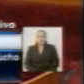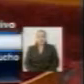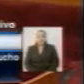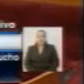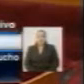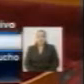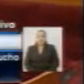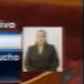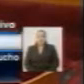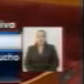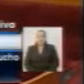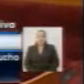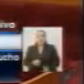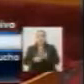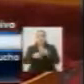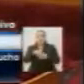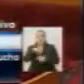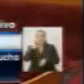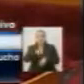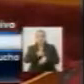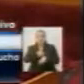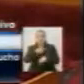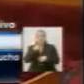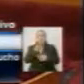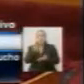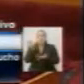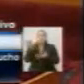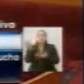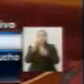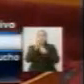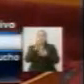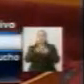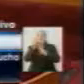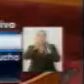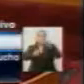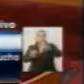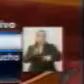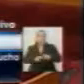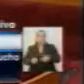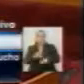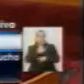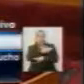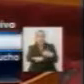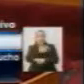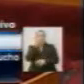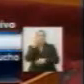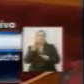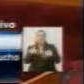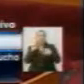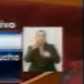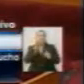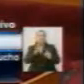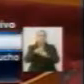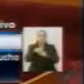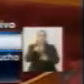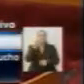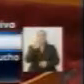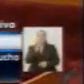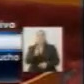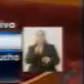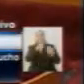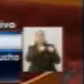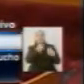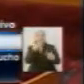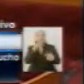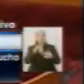a la espera de los resultados del proceso de investigación iniciado con el fin de determinar los